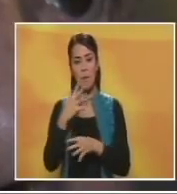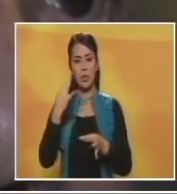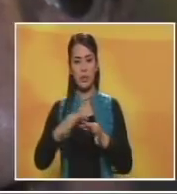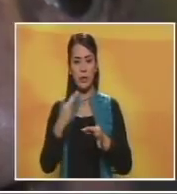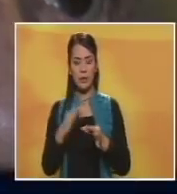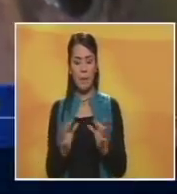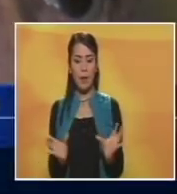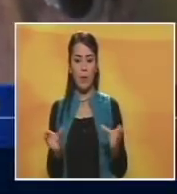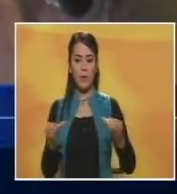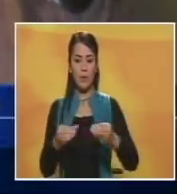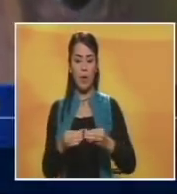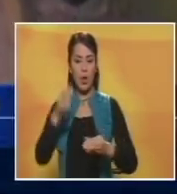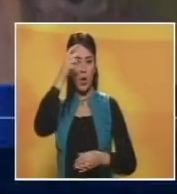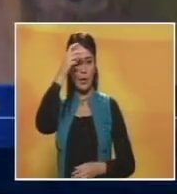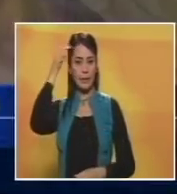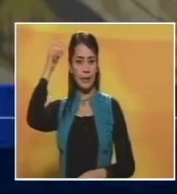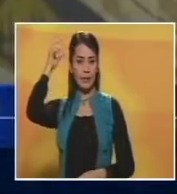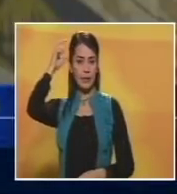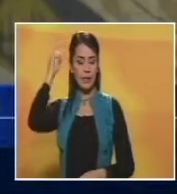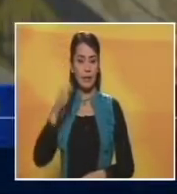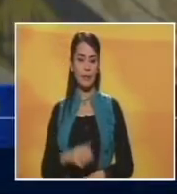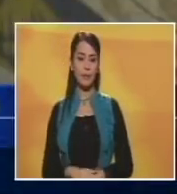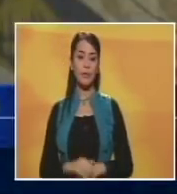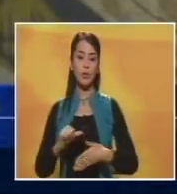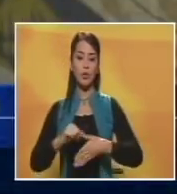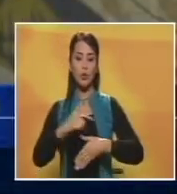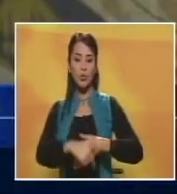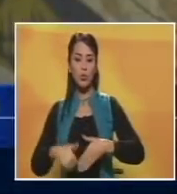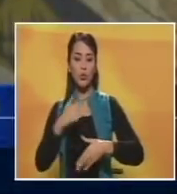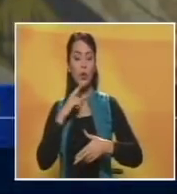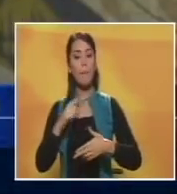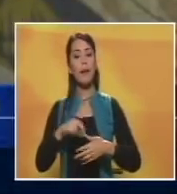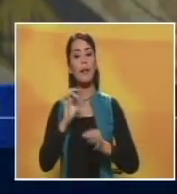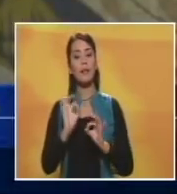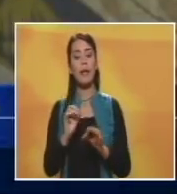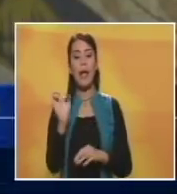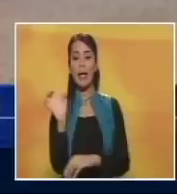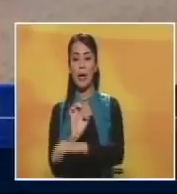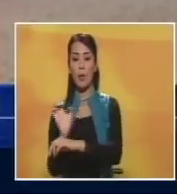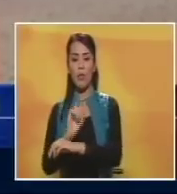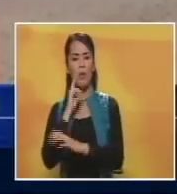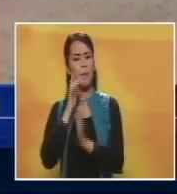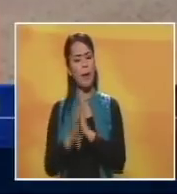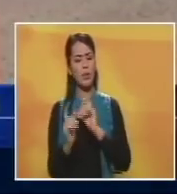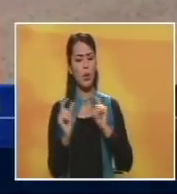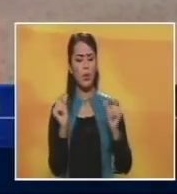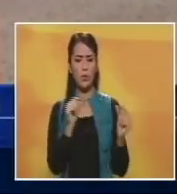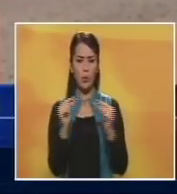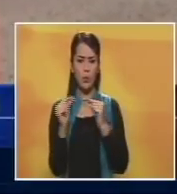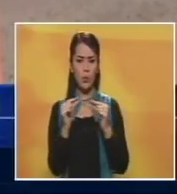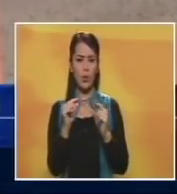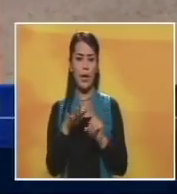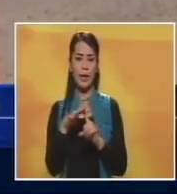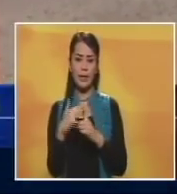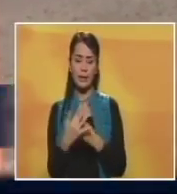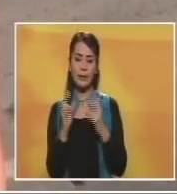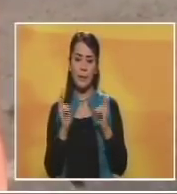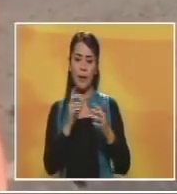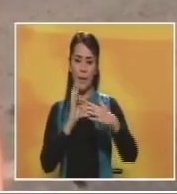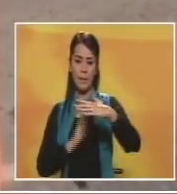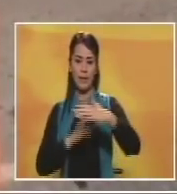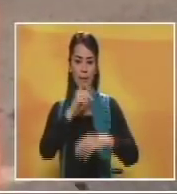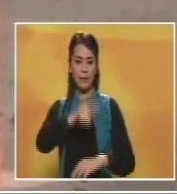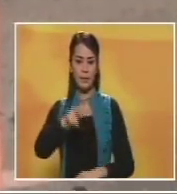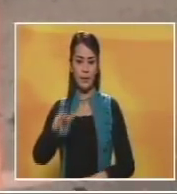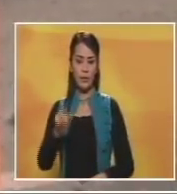se reúnan los cancilleres de Suramérica y Centroamérica en Ecuador para tratar el tema de la crisis de migrantes